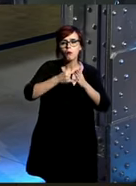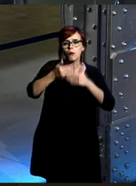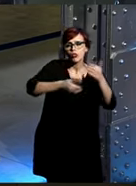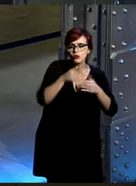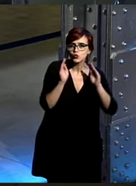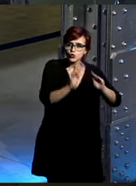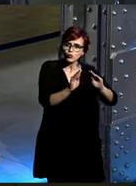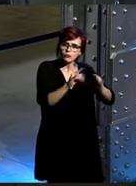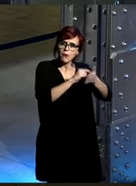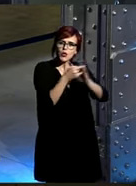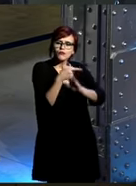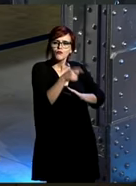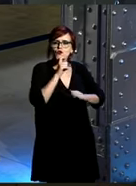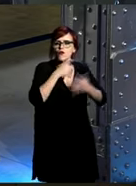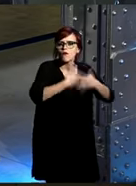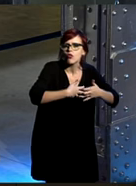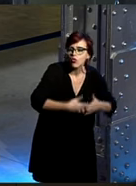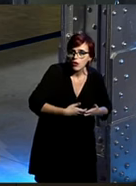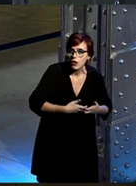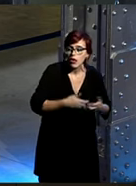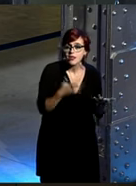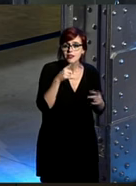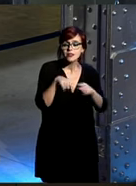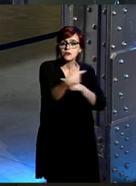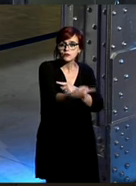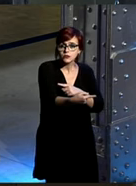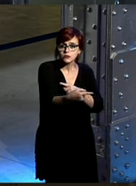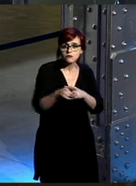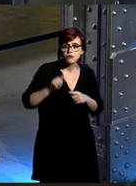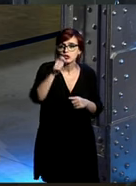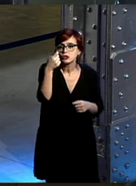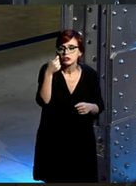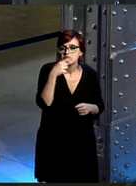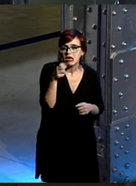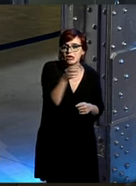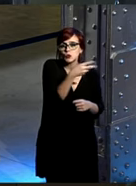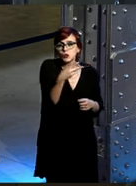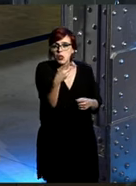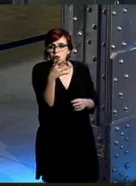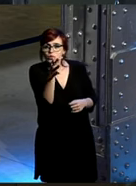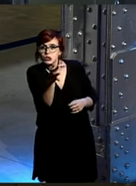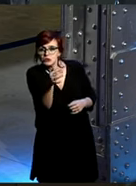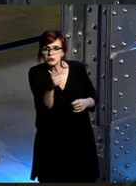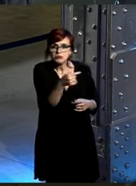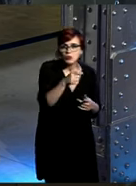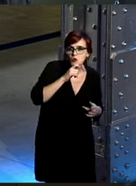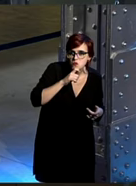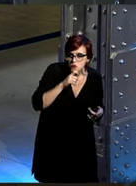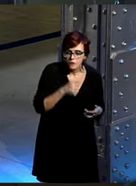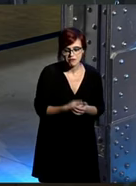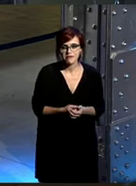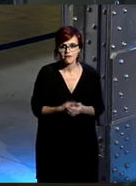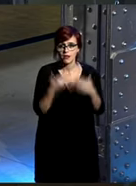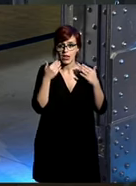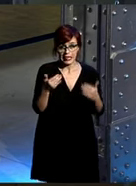proceso en Team Labs? Y también, ¿qué resultados tiene de cara al aprendizaje de los estudiantes? De acuerdo, muchas